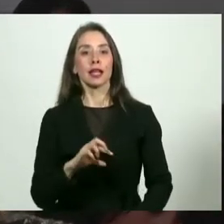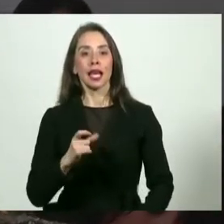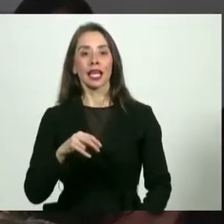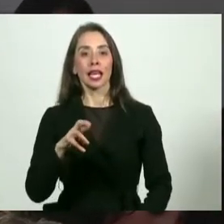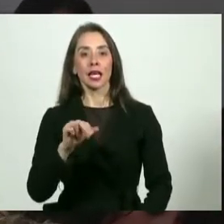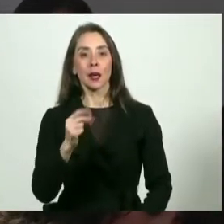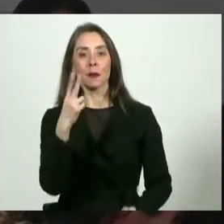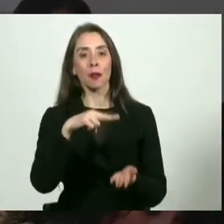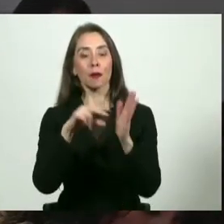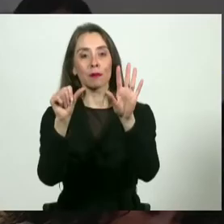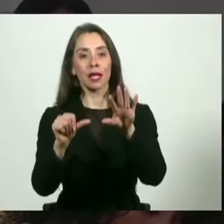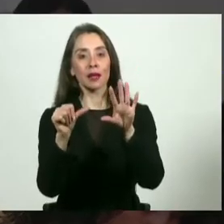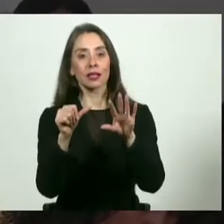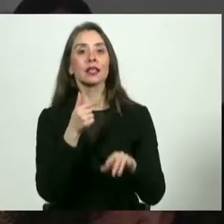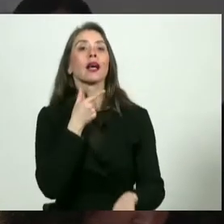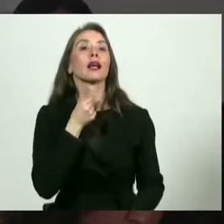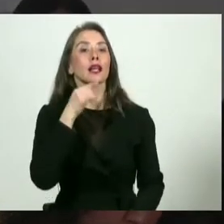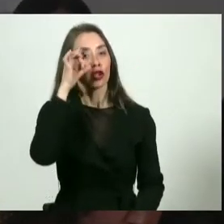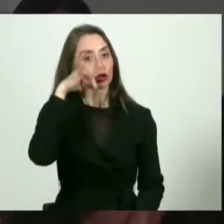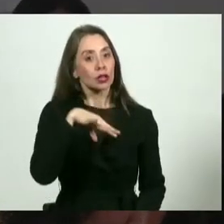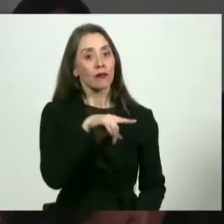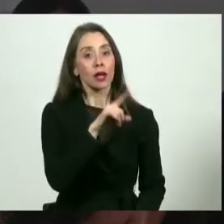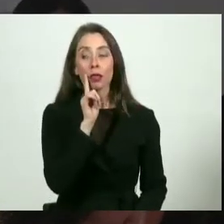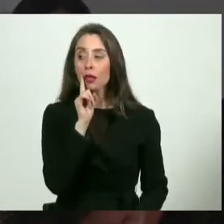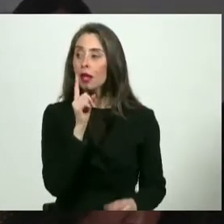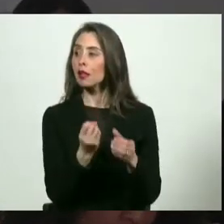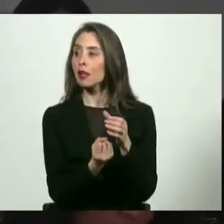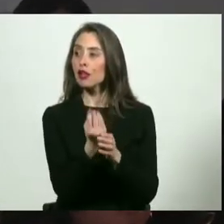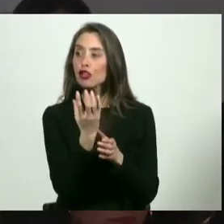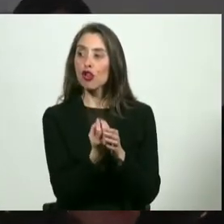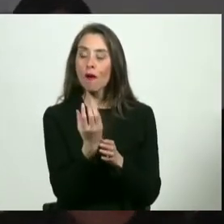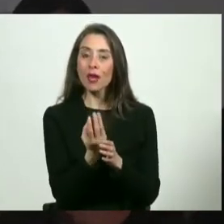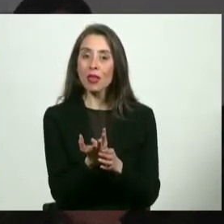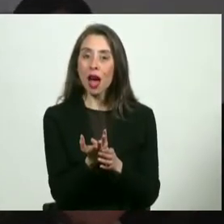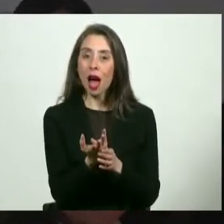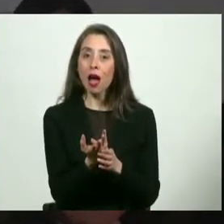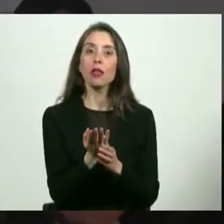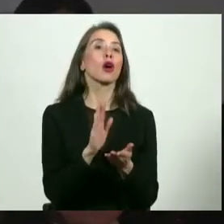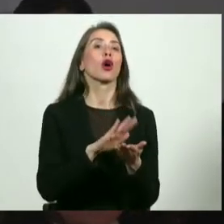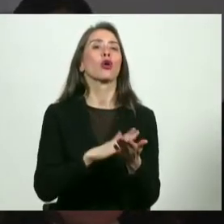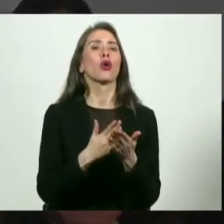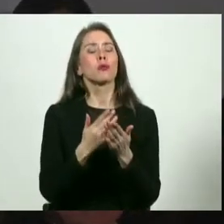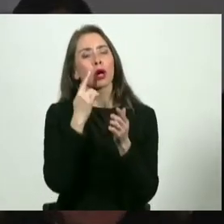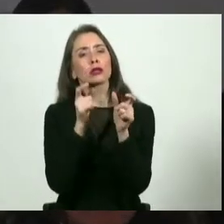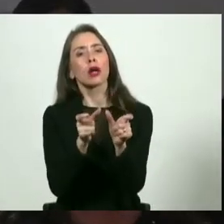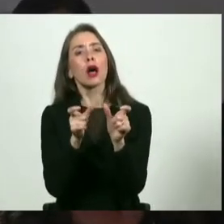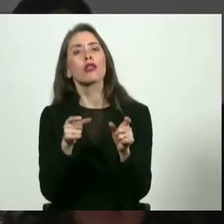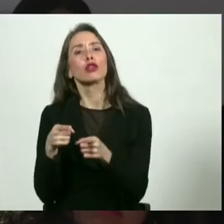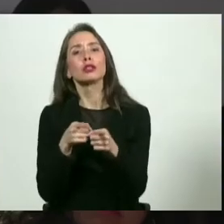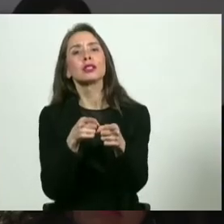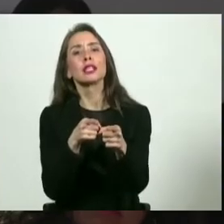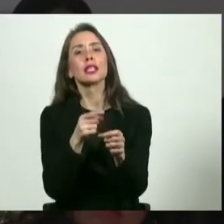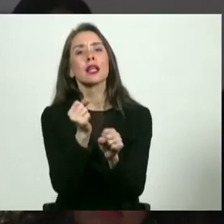Quedaría una intervención más. Hola, buenas tardes ya. Mi nombre es Katherine Muñoz Hermosilla y me gustaría consultarle a Cristian,